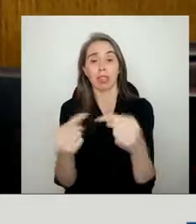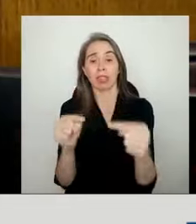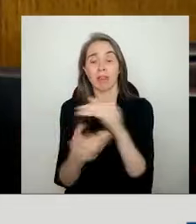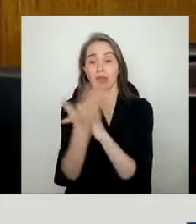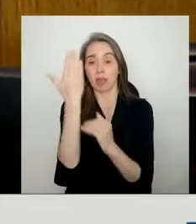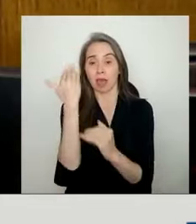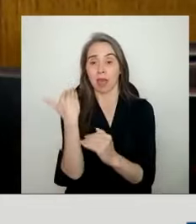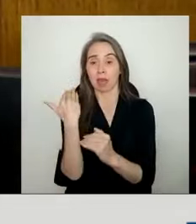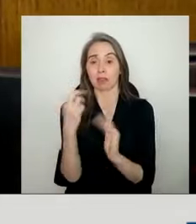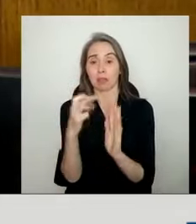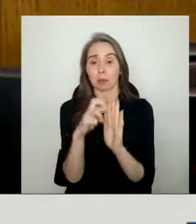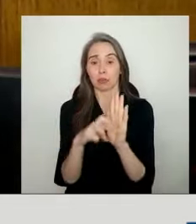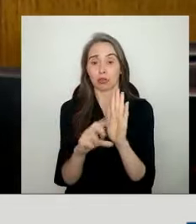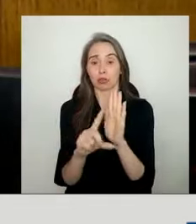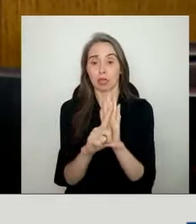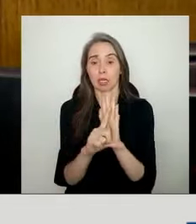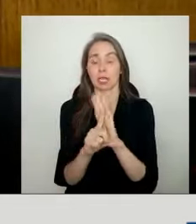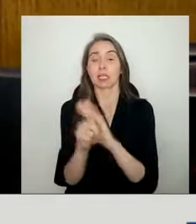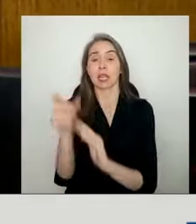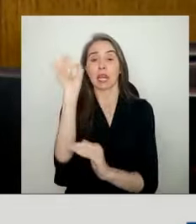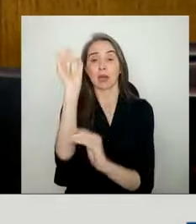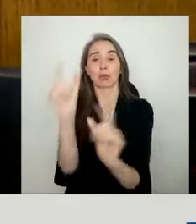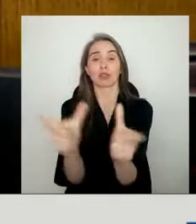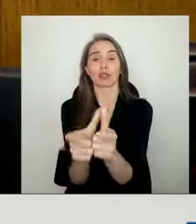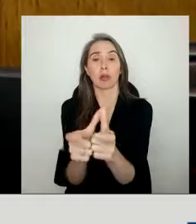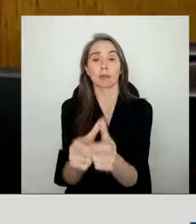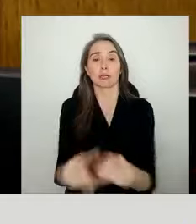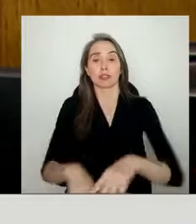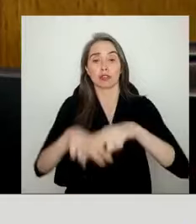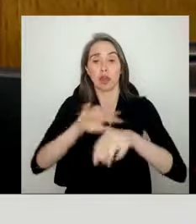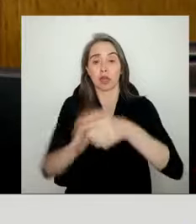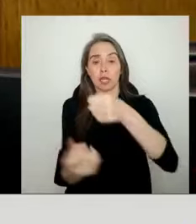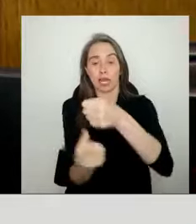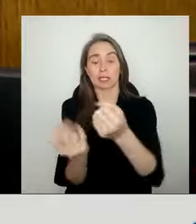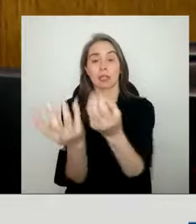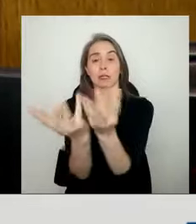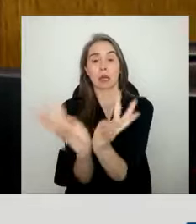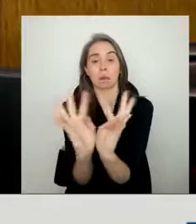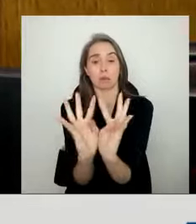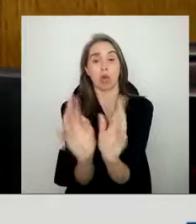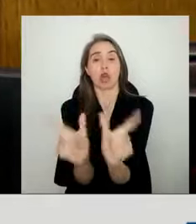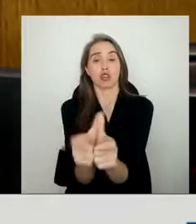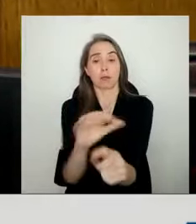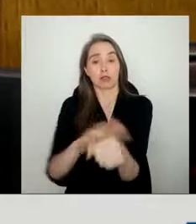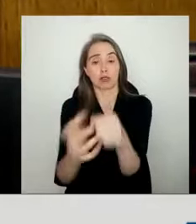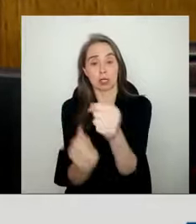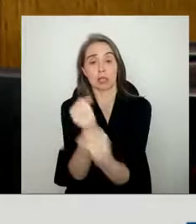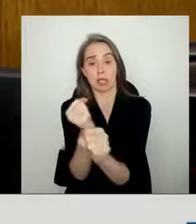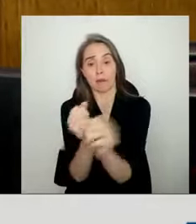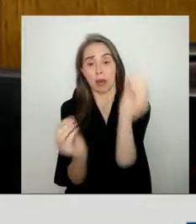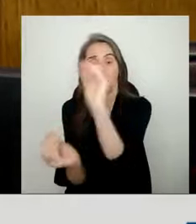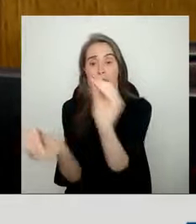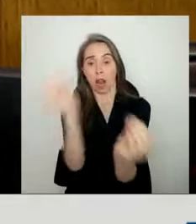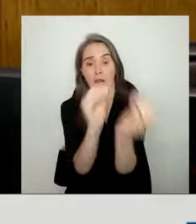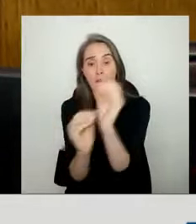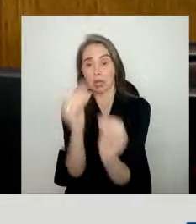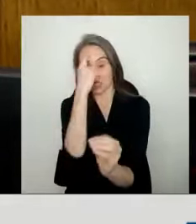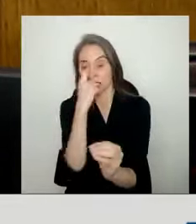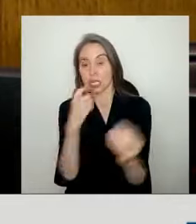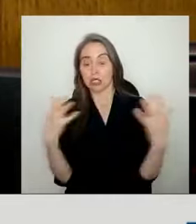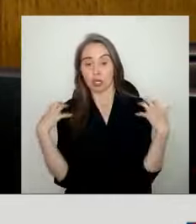proyecto de ley de la comisión de Hacienda dentro de la comisión de Hacienda dimos un trabajo serio muy responsable que logró un acuerdo